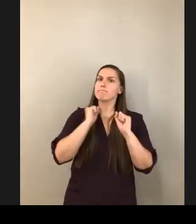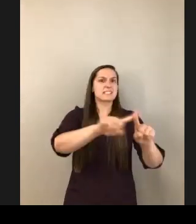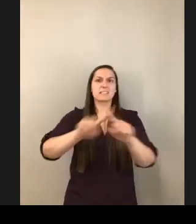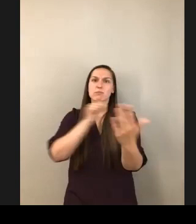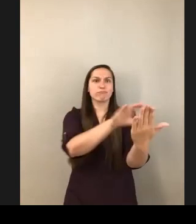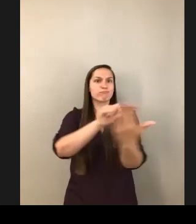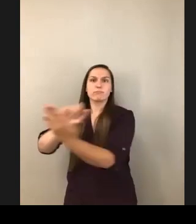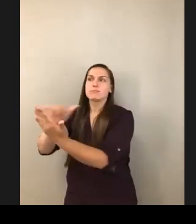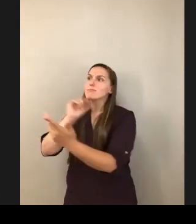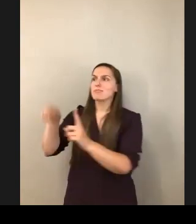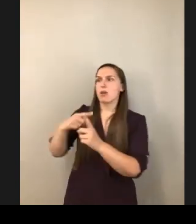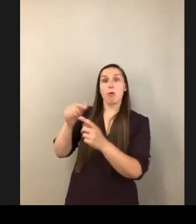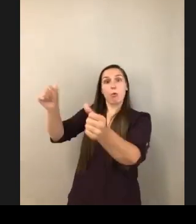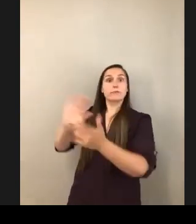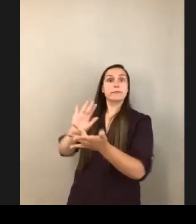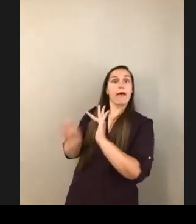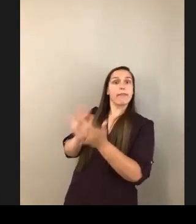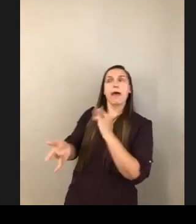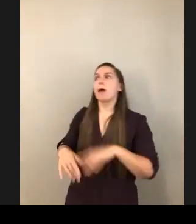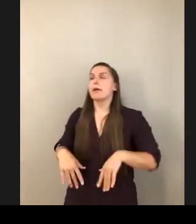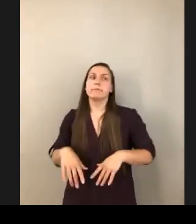participe, no solamente